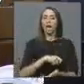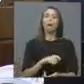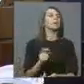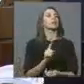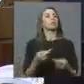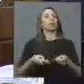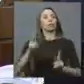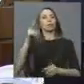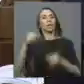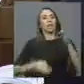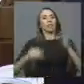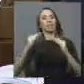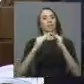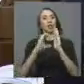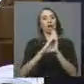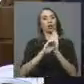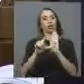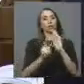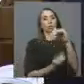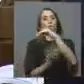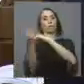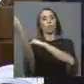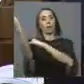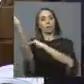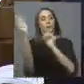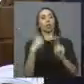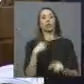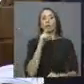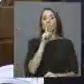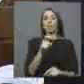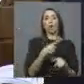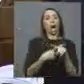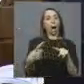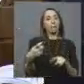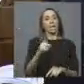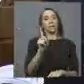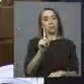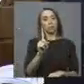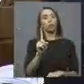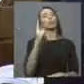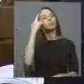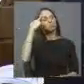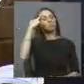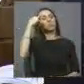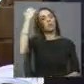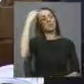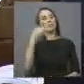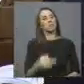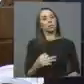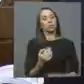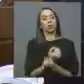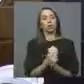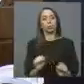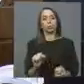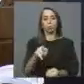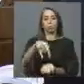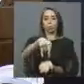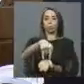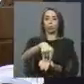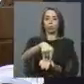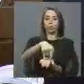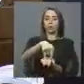examen del Tribunal Constitucional. Y no lo decimos como amenaza señor Presidente sino que como la certeza de que no puede el Parlamento